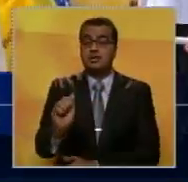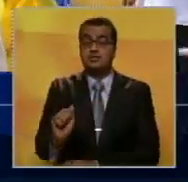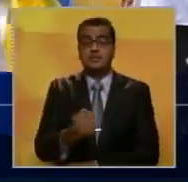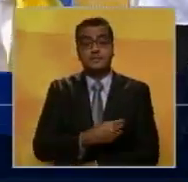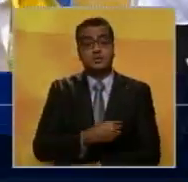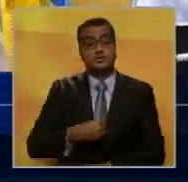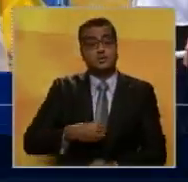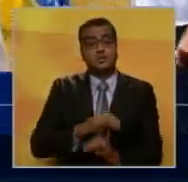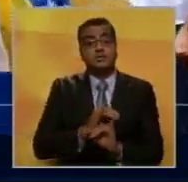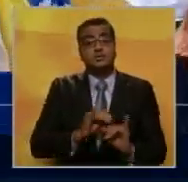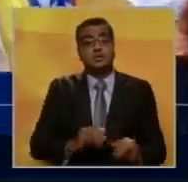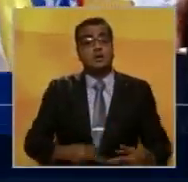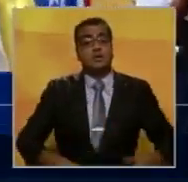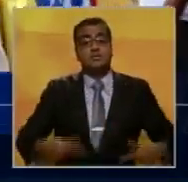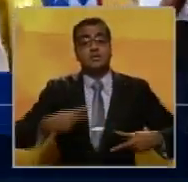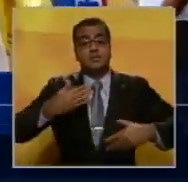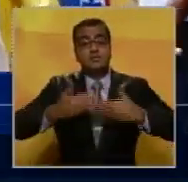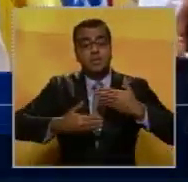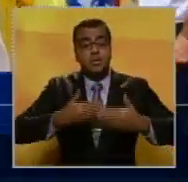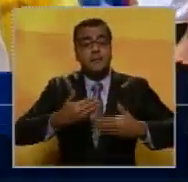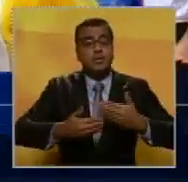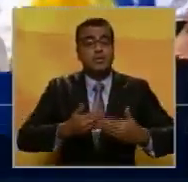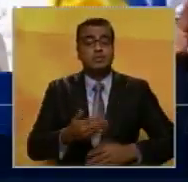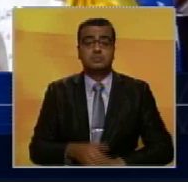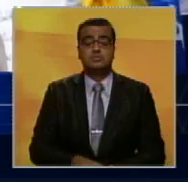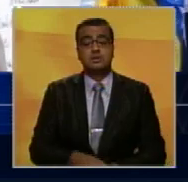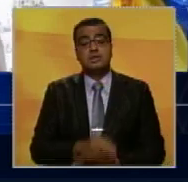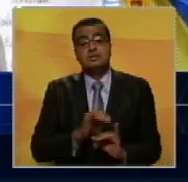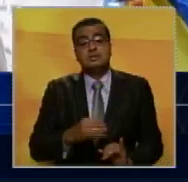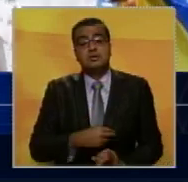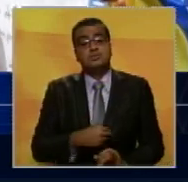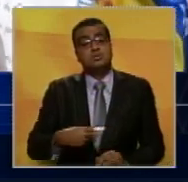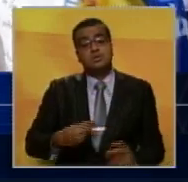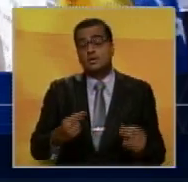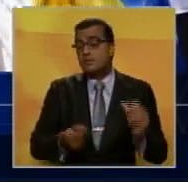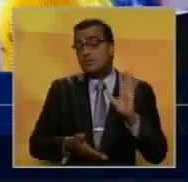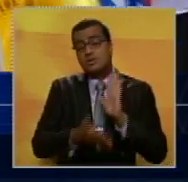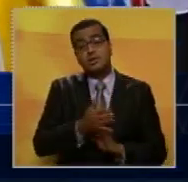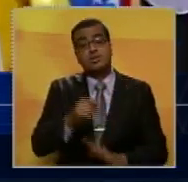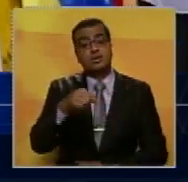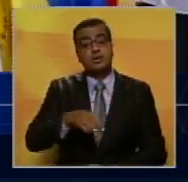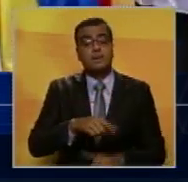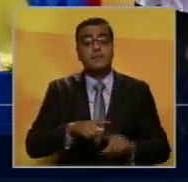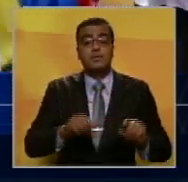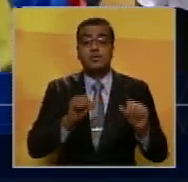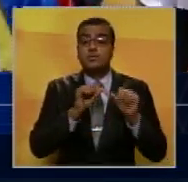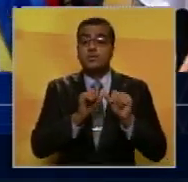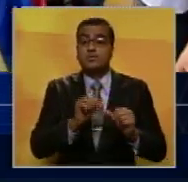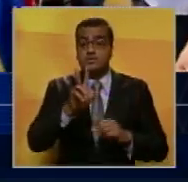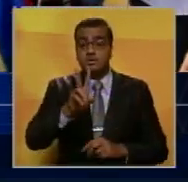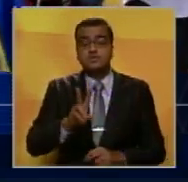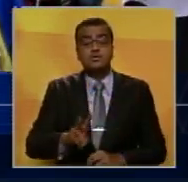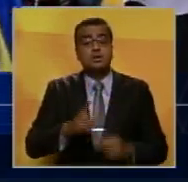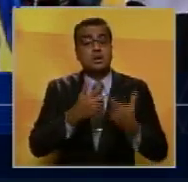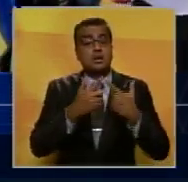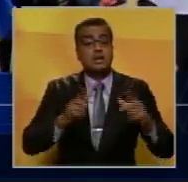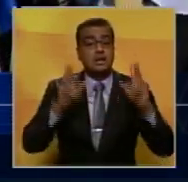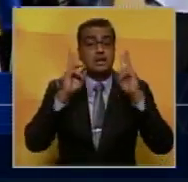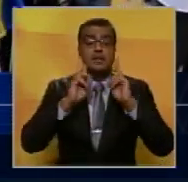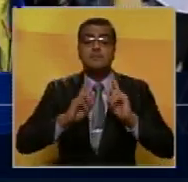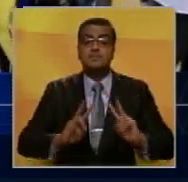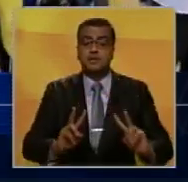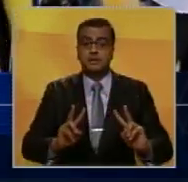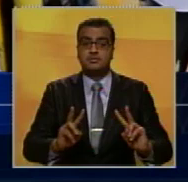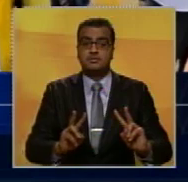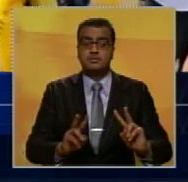Nosotros ya se nos va la vida poco a poco, ya nos estamos yendo de aquí, pero queremos dejarle una Venezuela limpia,